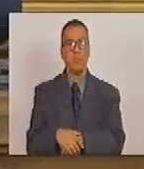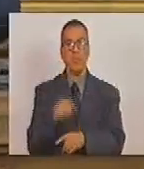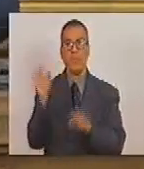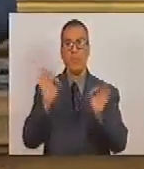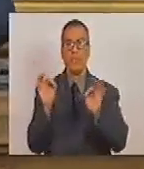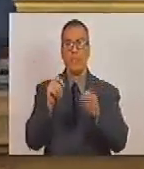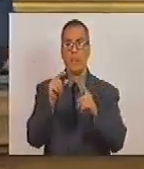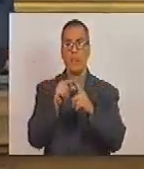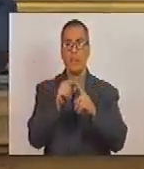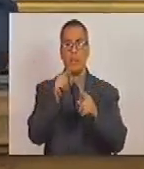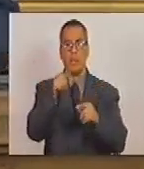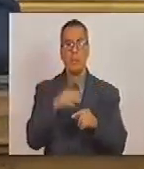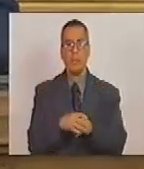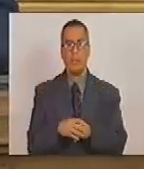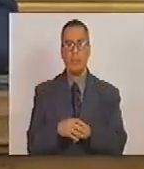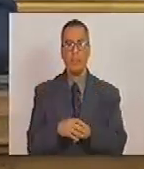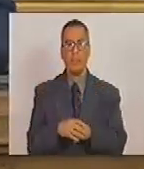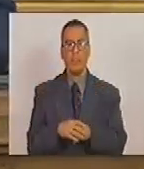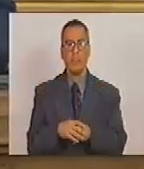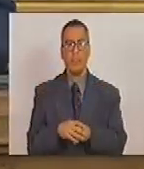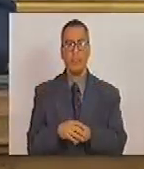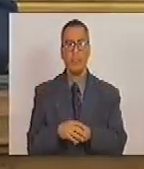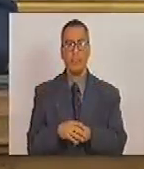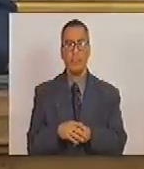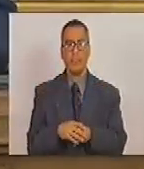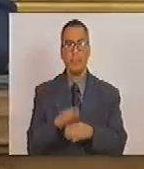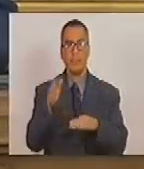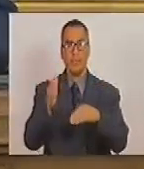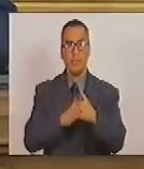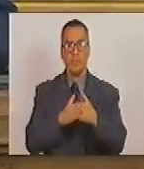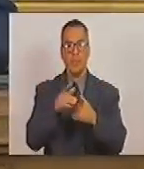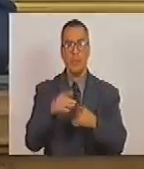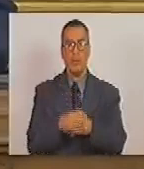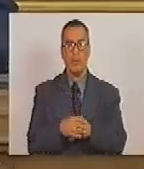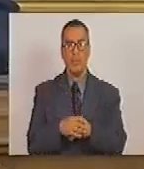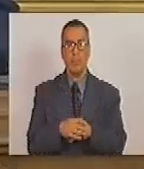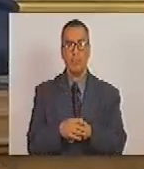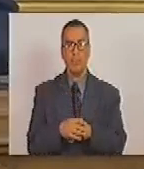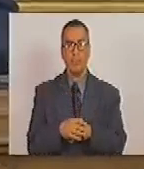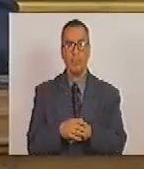nadie más anotando el derecho a palabra. Se cierra.